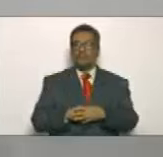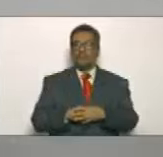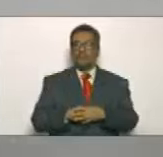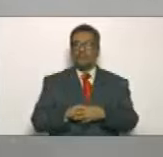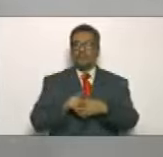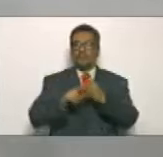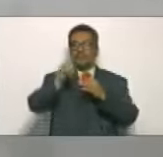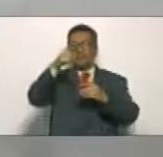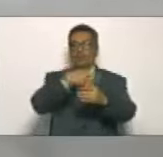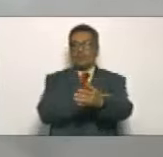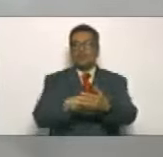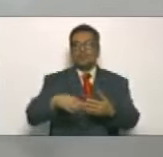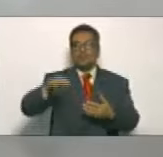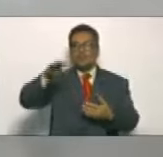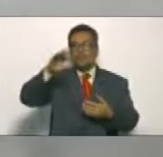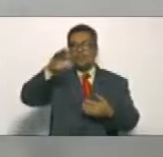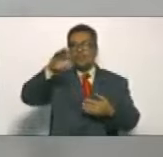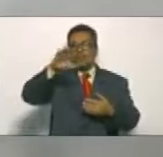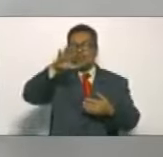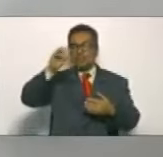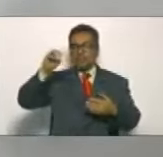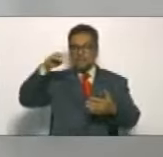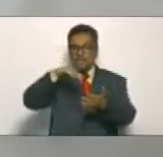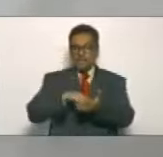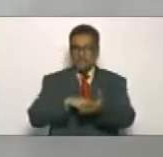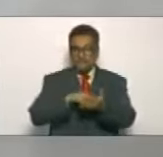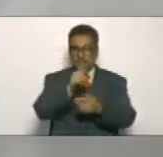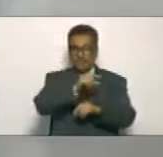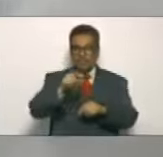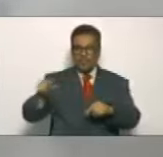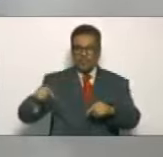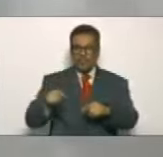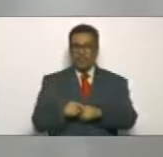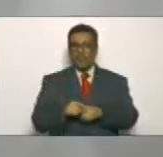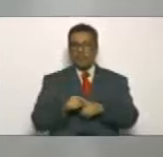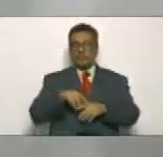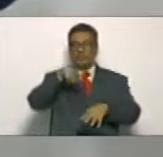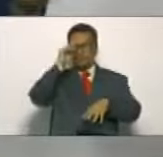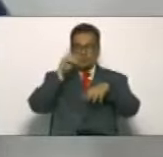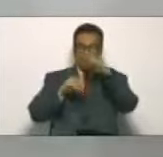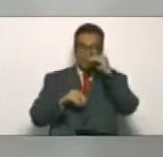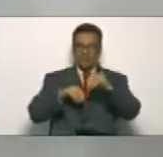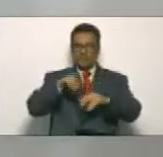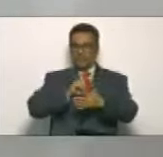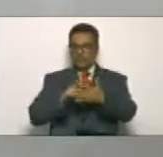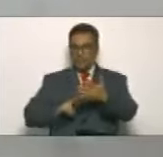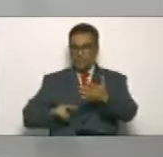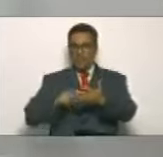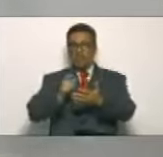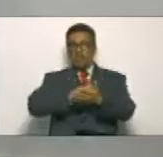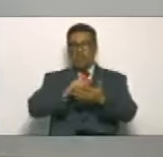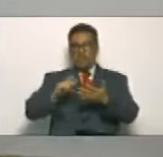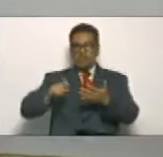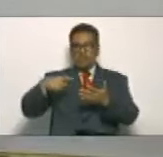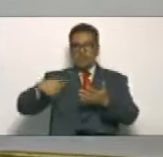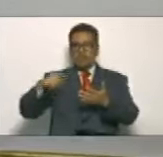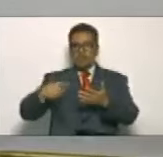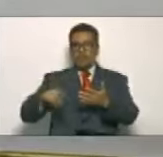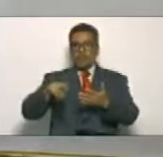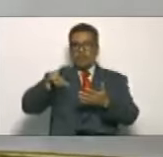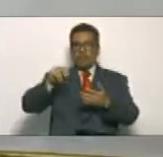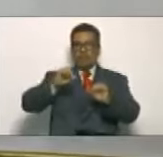Más de 1.500.000 personas fueron alfabetizadas, aprendieron a leer y a escribir, un derecho que era